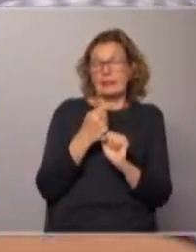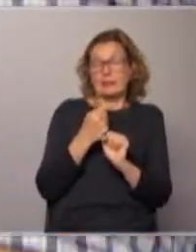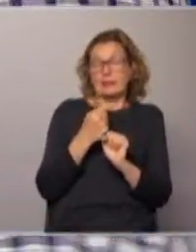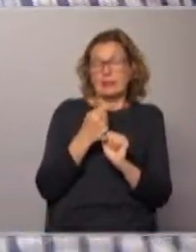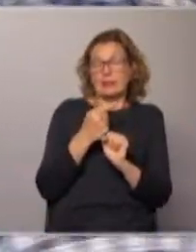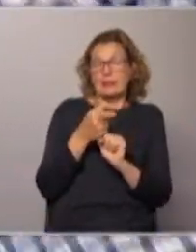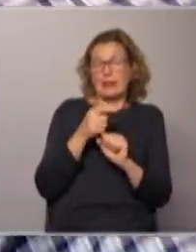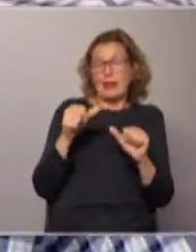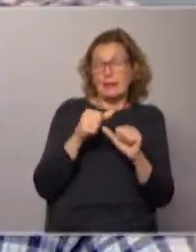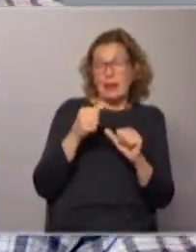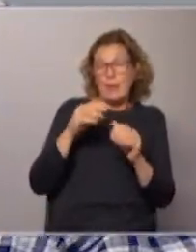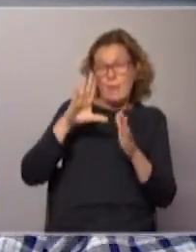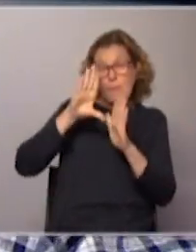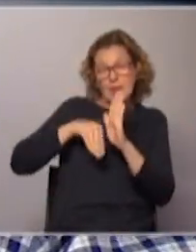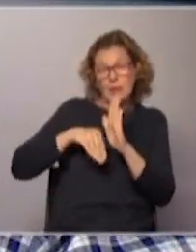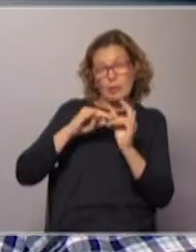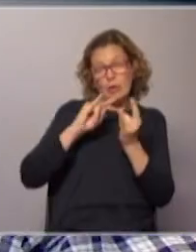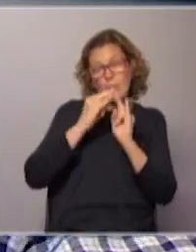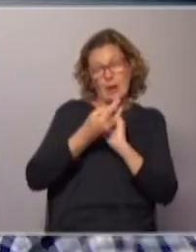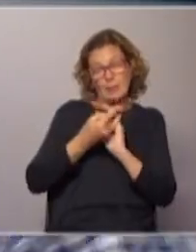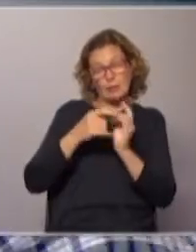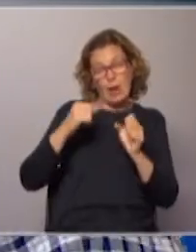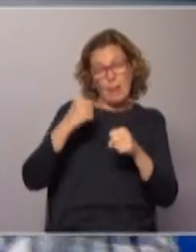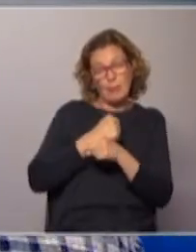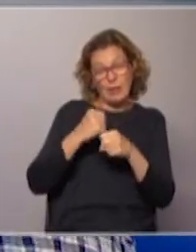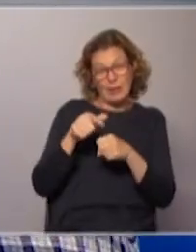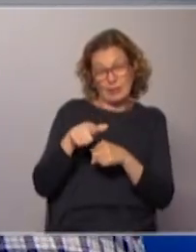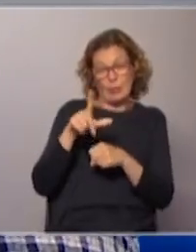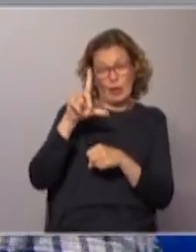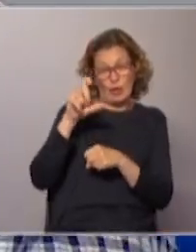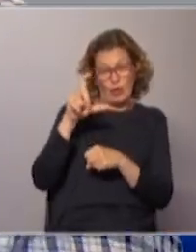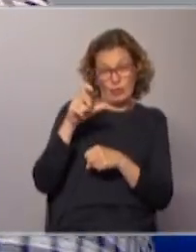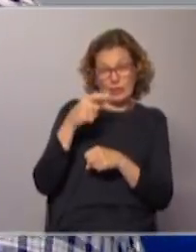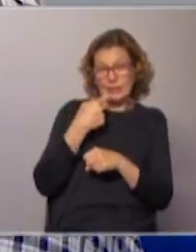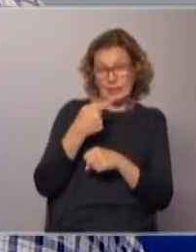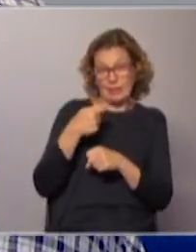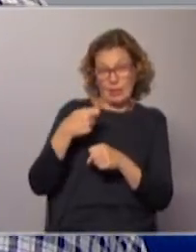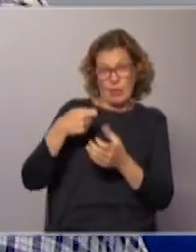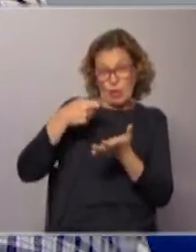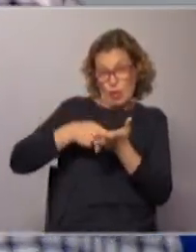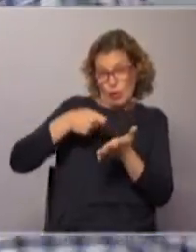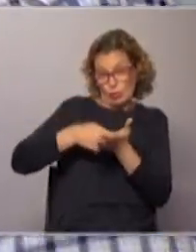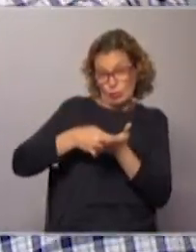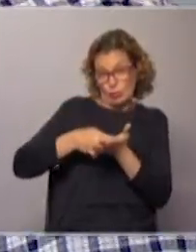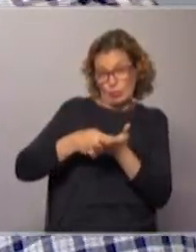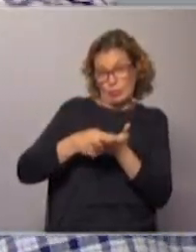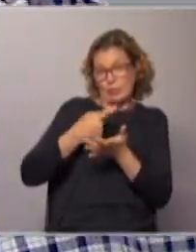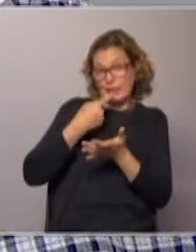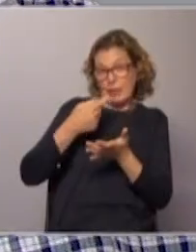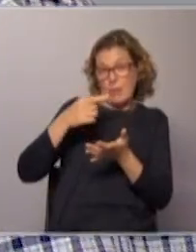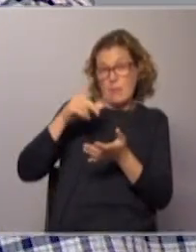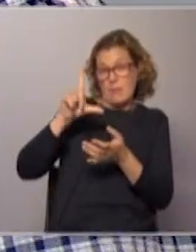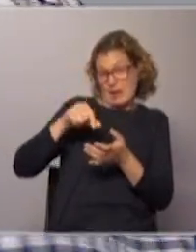ejecutar menos que lo aprobado por el parlamento es obvio que eso refiere a gastos de funcionamiento inversiones no se puede ejecutar menos